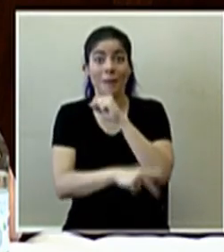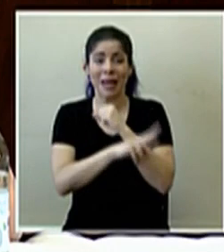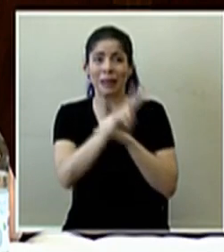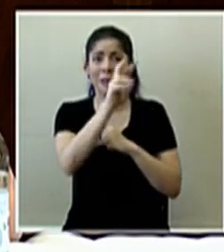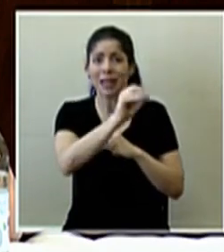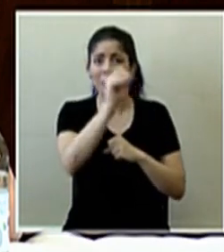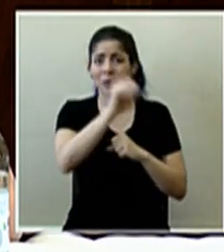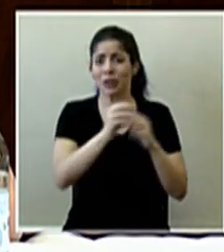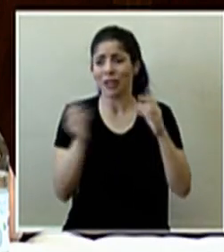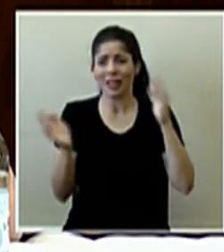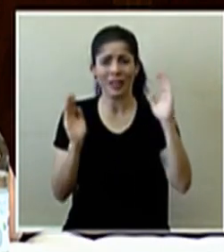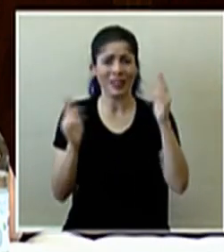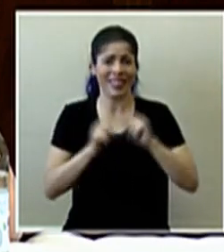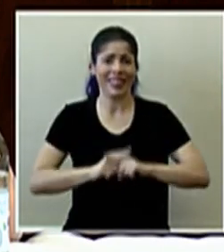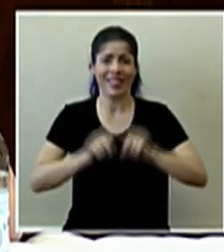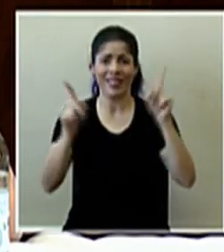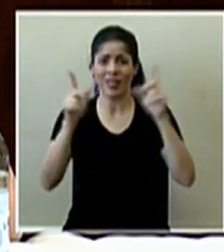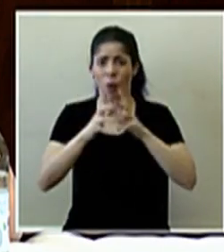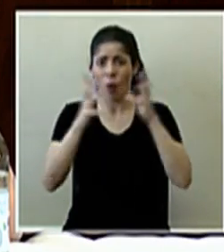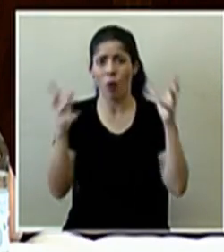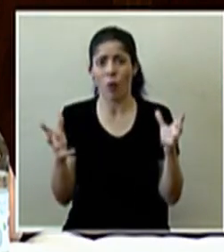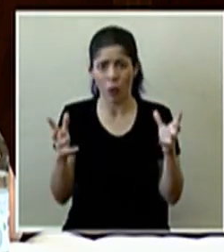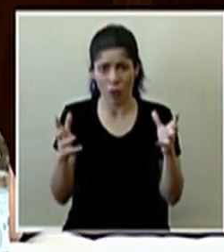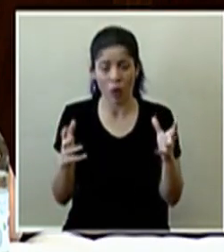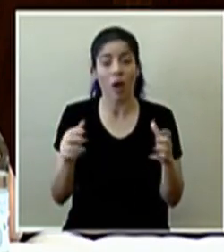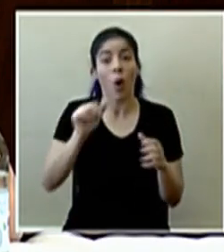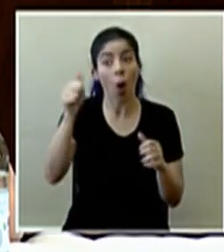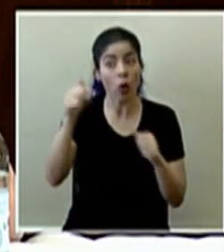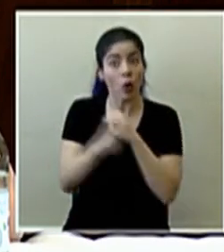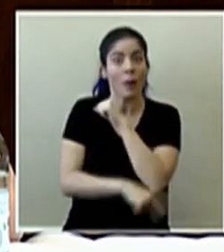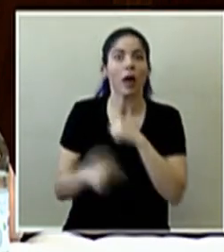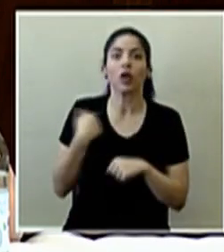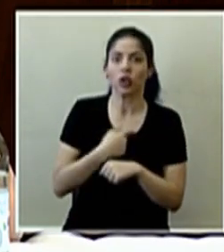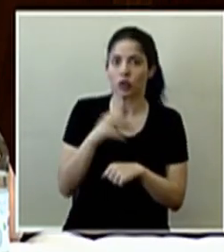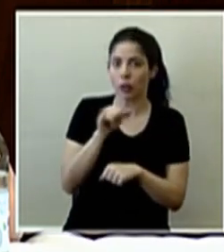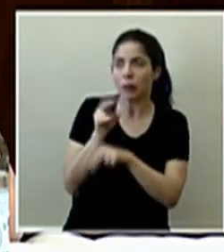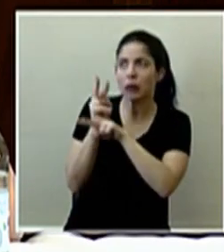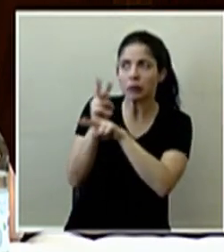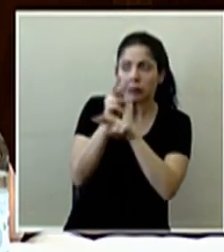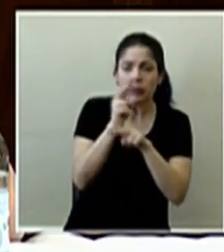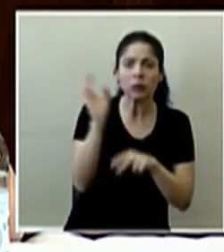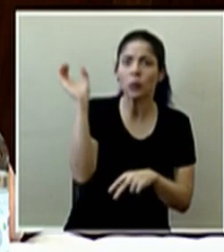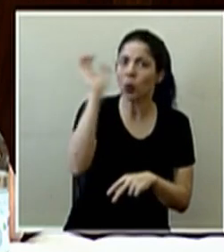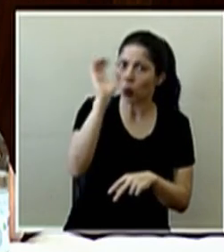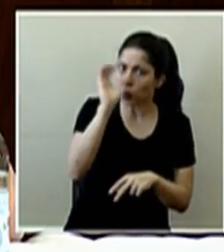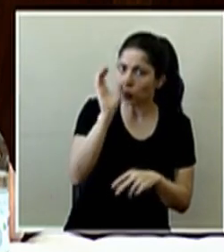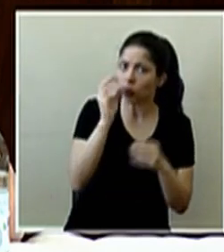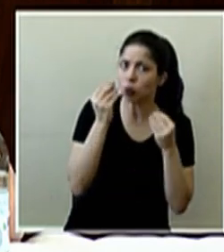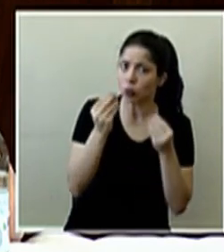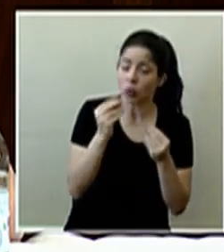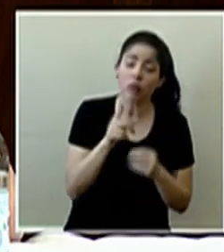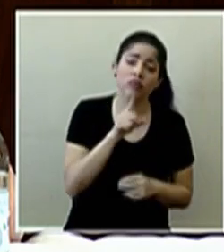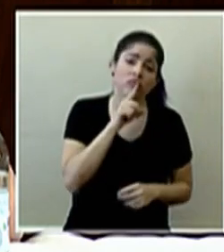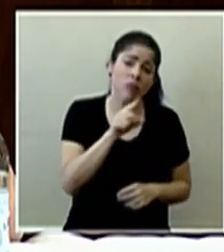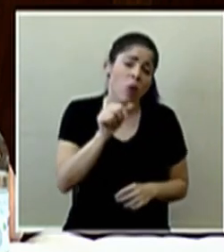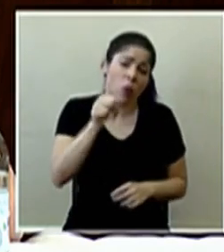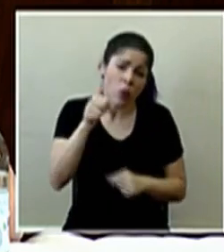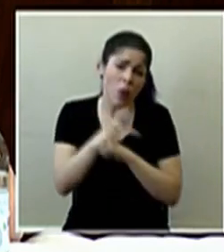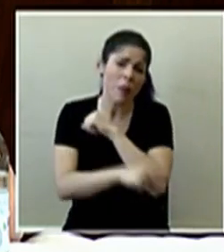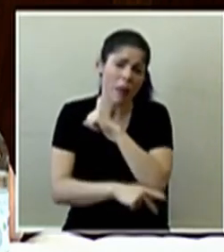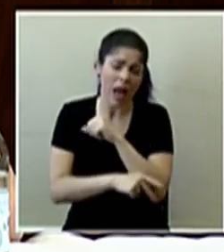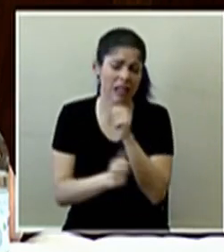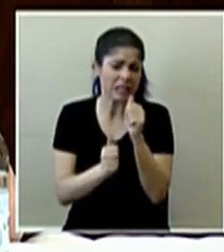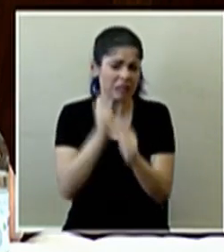países. Y estamos monitoreando el resto de los países, estamos haciendo una búsqueda activa y sí es cierto que hay otros países